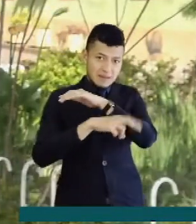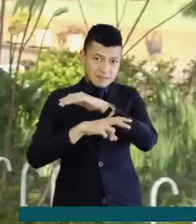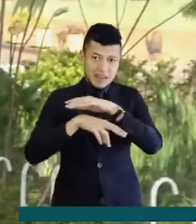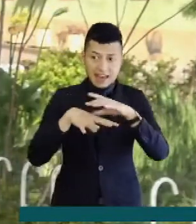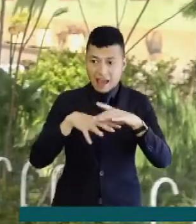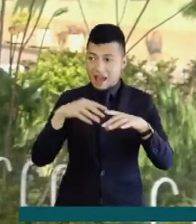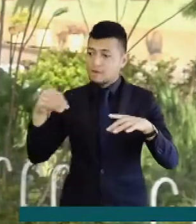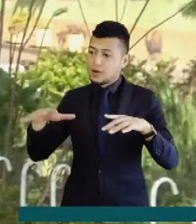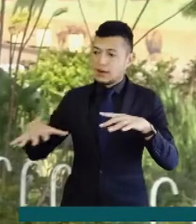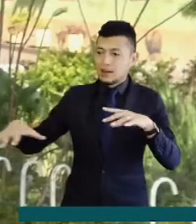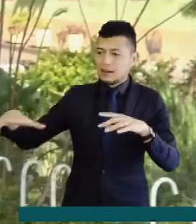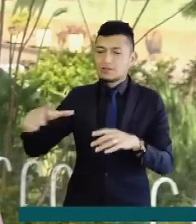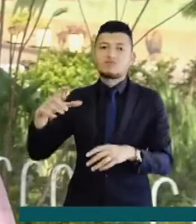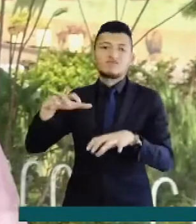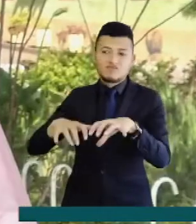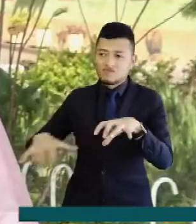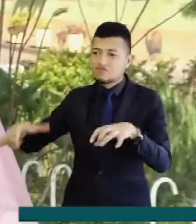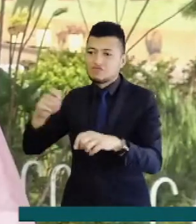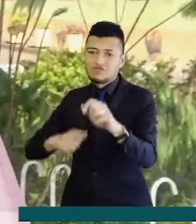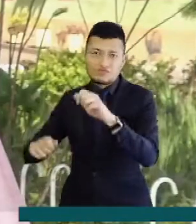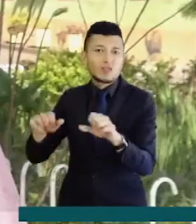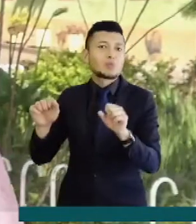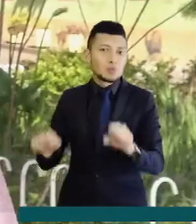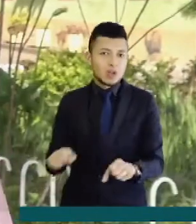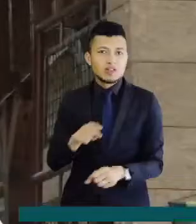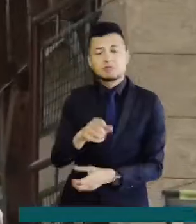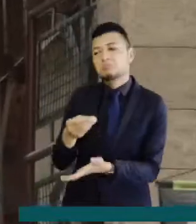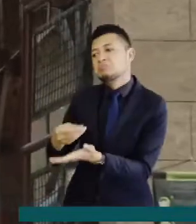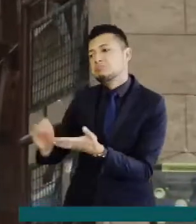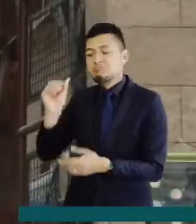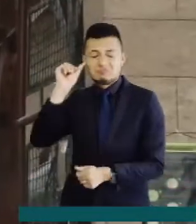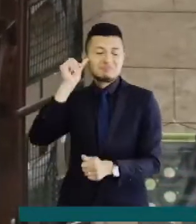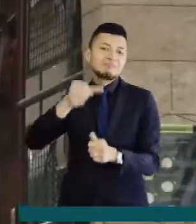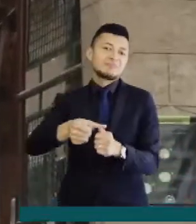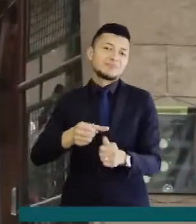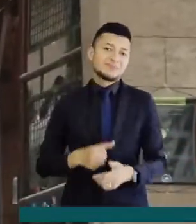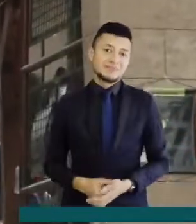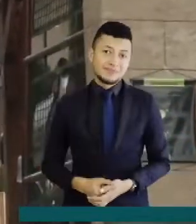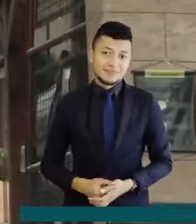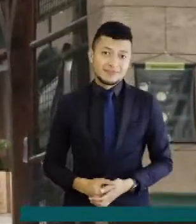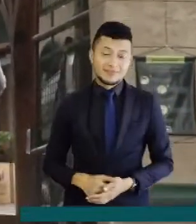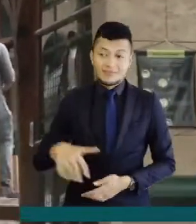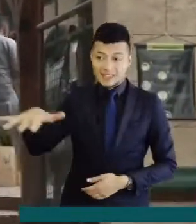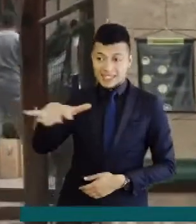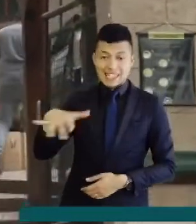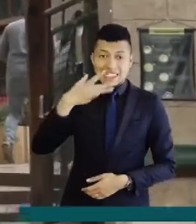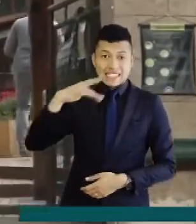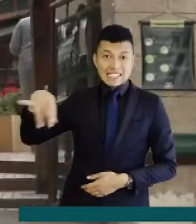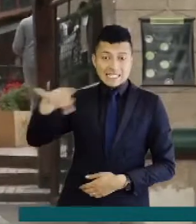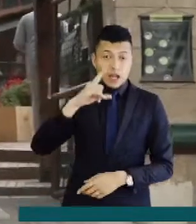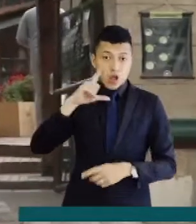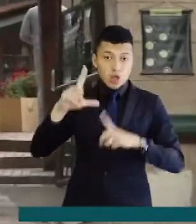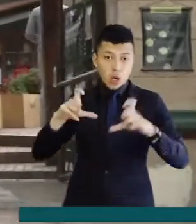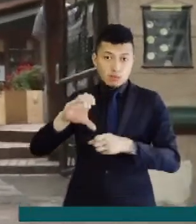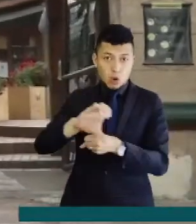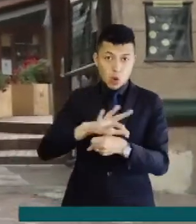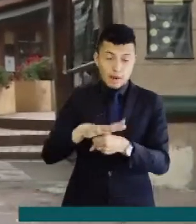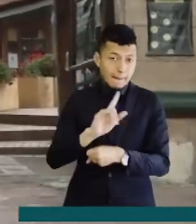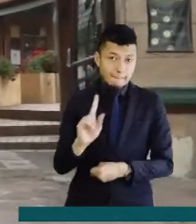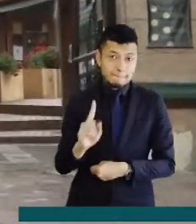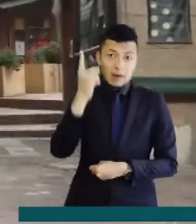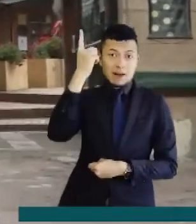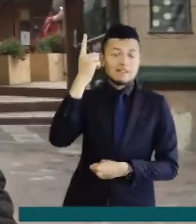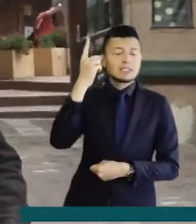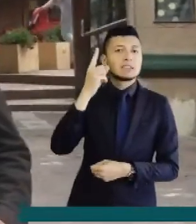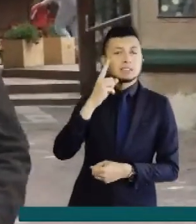mina tendrán también la oportunidad de poder llevarse en un recuerdo. La mina de sal de Nemocón se convirtió en el primer destino turístico de